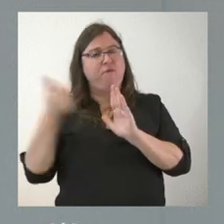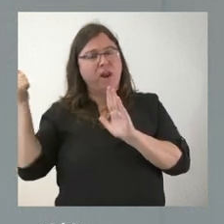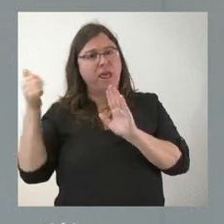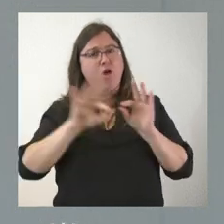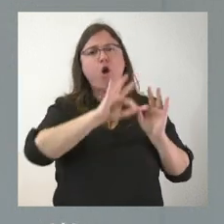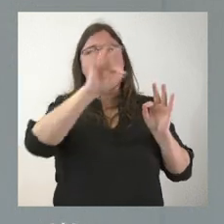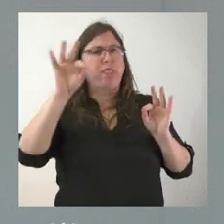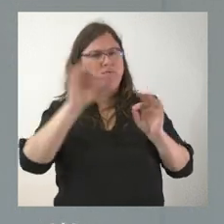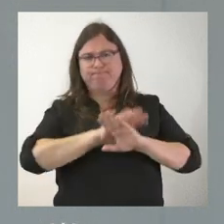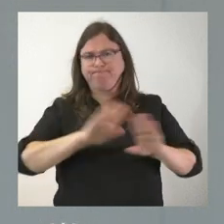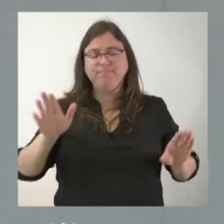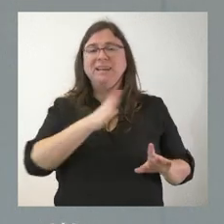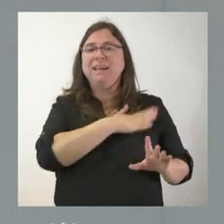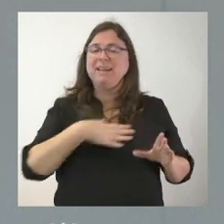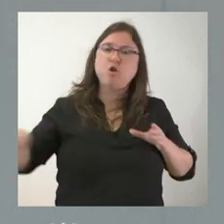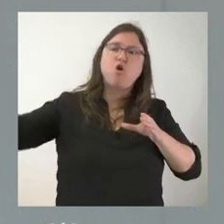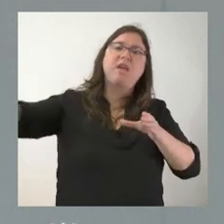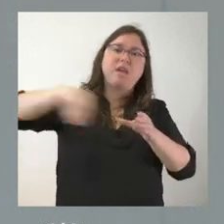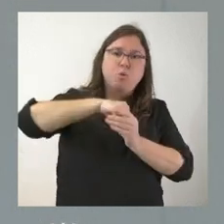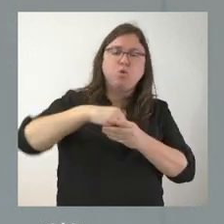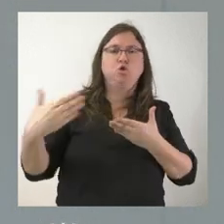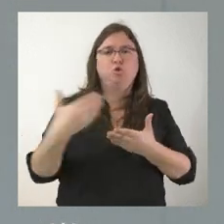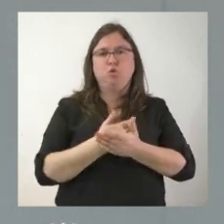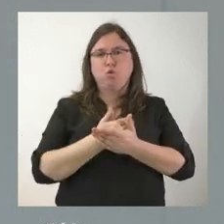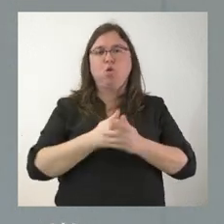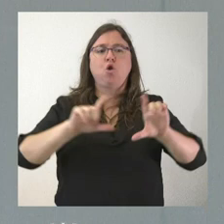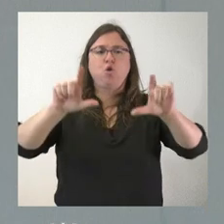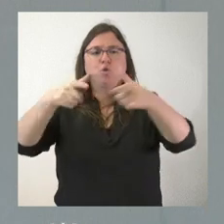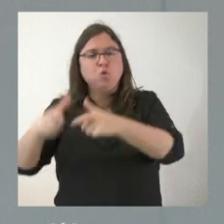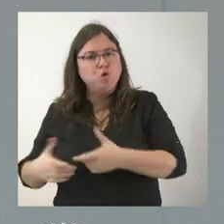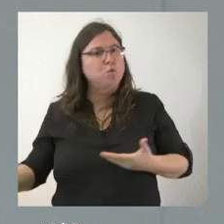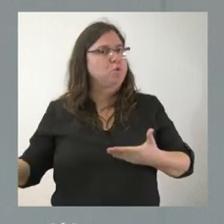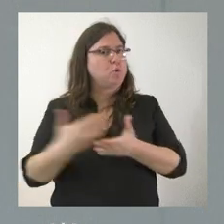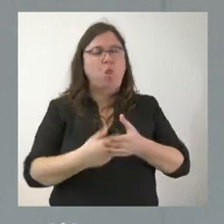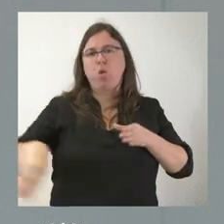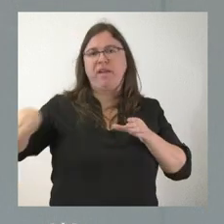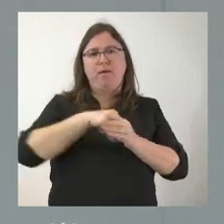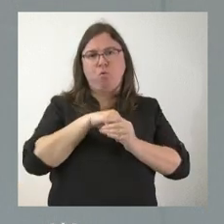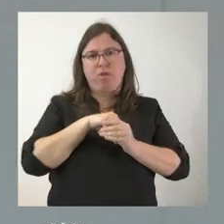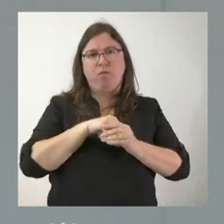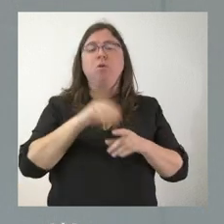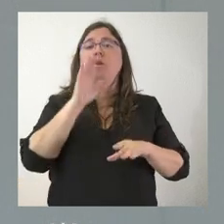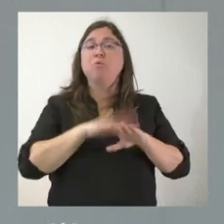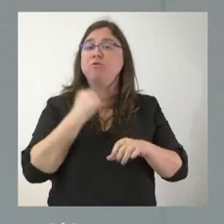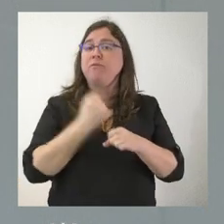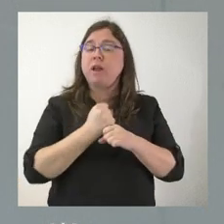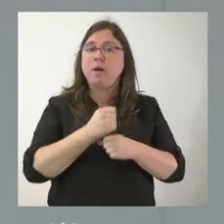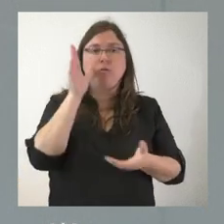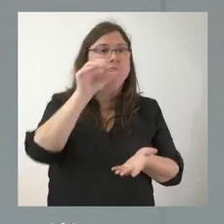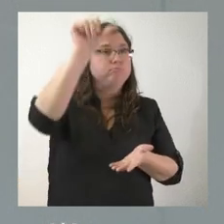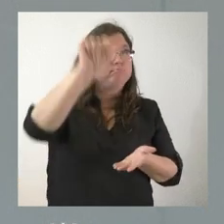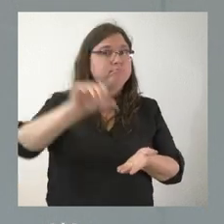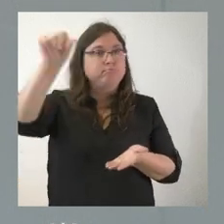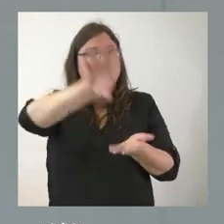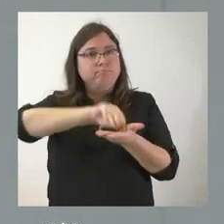Atlántico vamos a trabajar para la inclusión de todos los objetivos de todas las provincias en este corredor por eso es este trabajo que estamos haciendo de escuchar